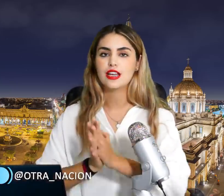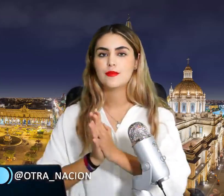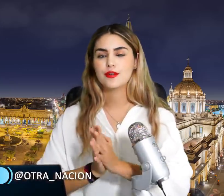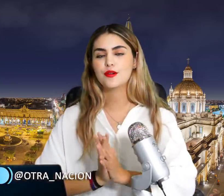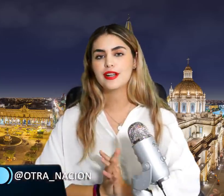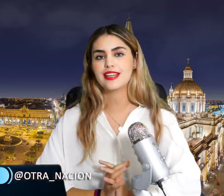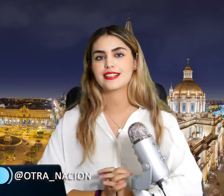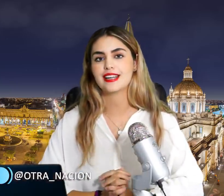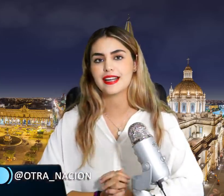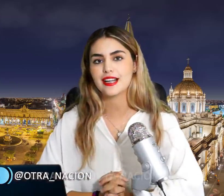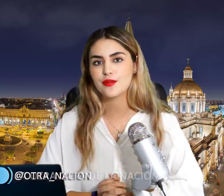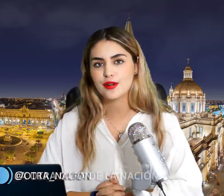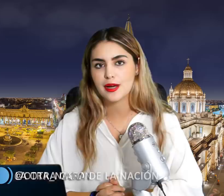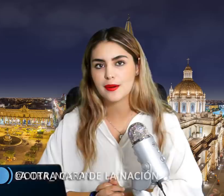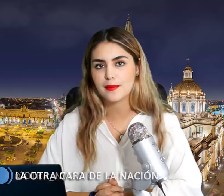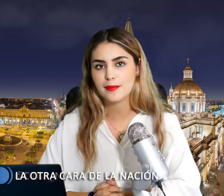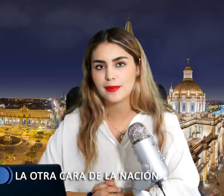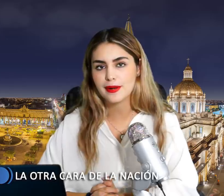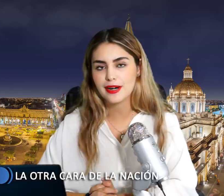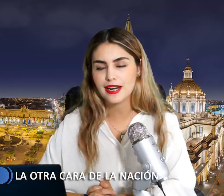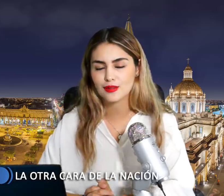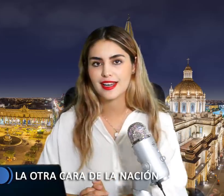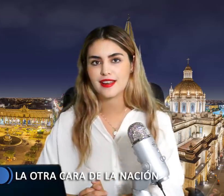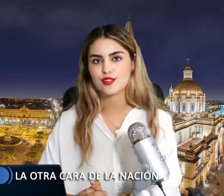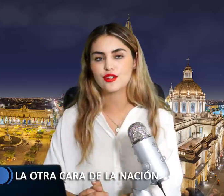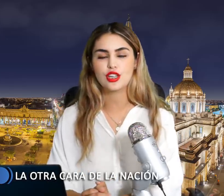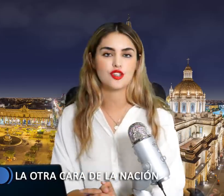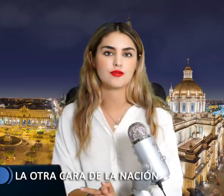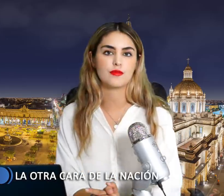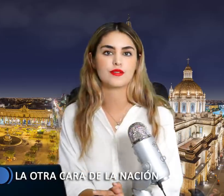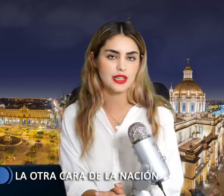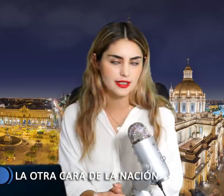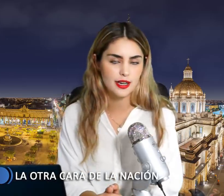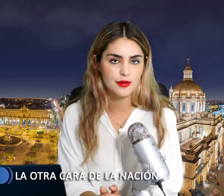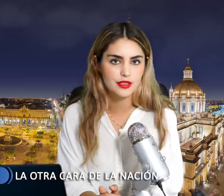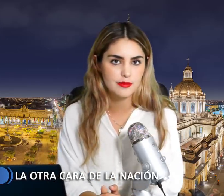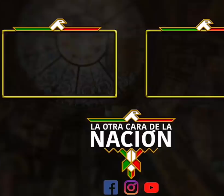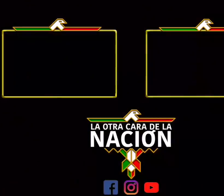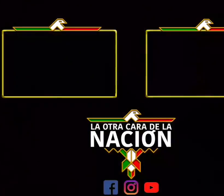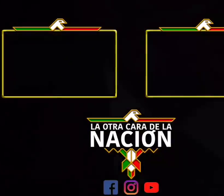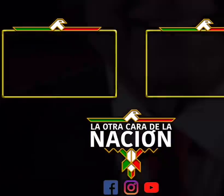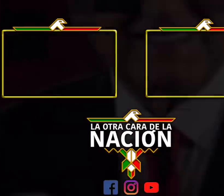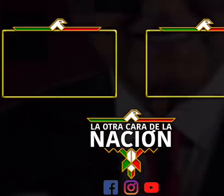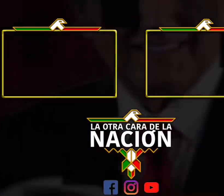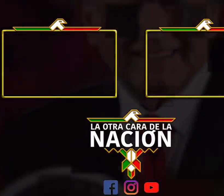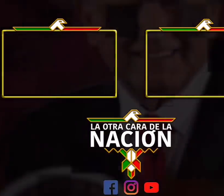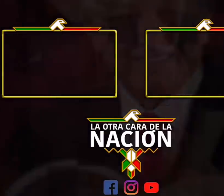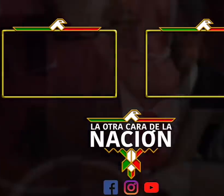leerlos. Mi nombre es Carla Luna para La Otra Cara de la Nación y nos vemos hasta la próxima.